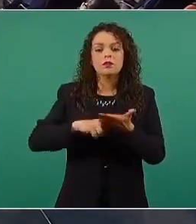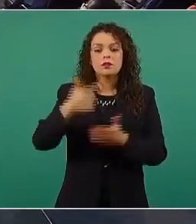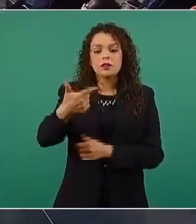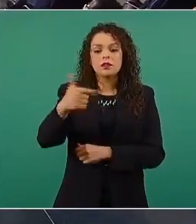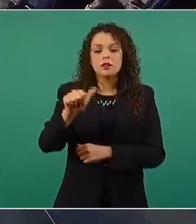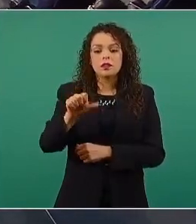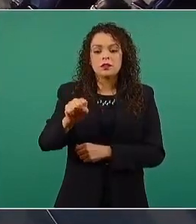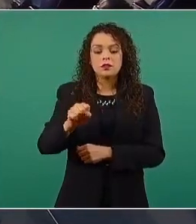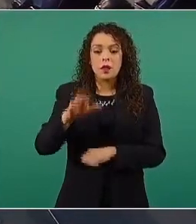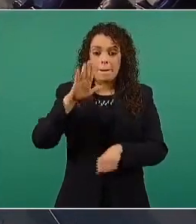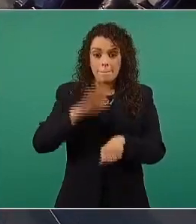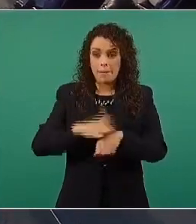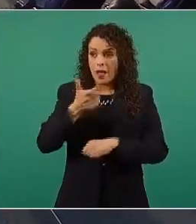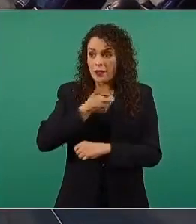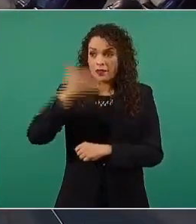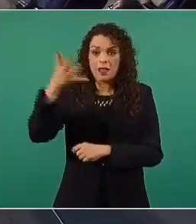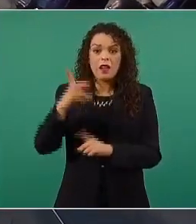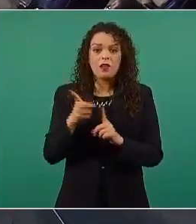donde está más caro